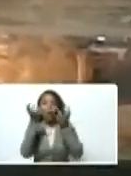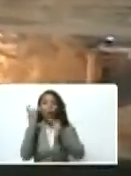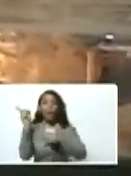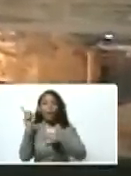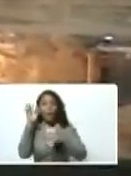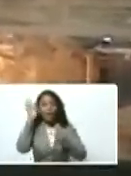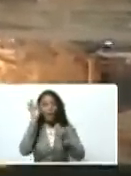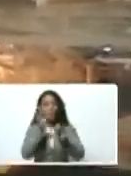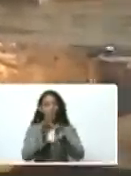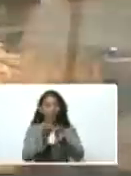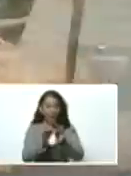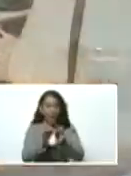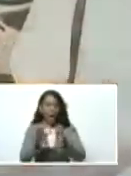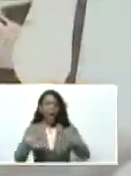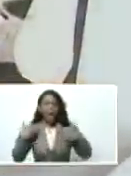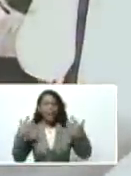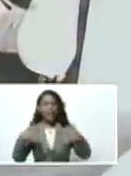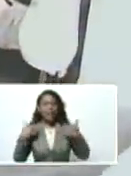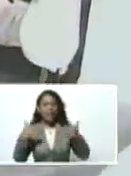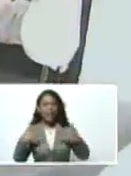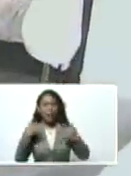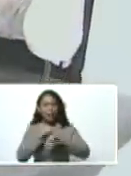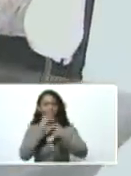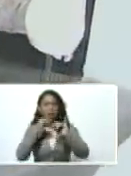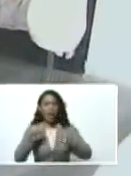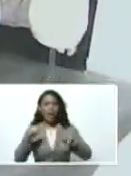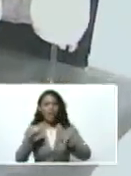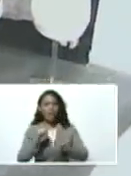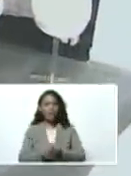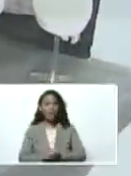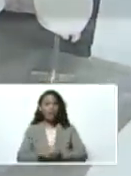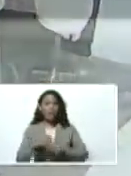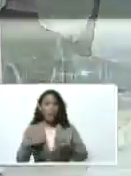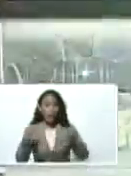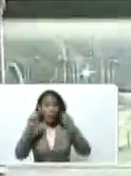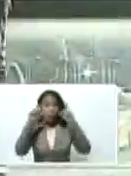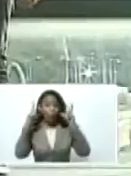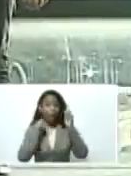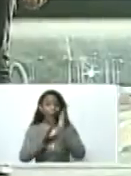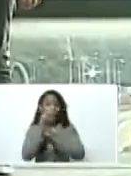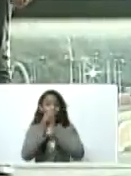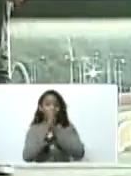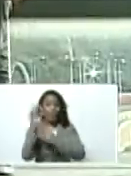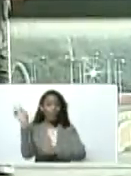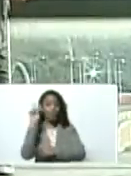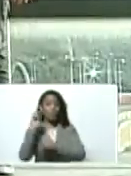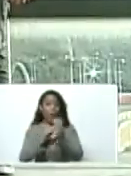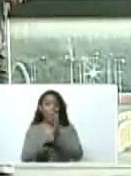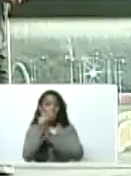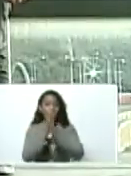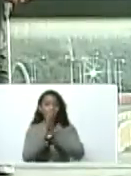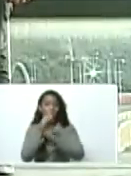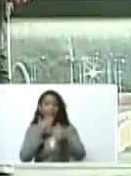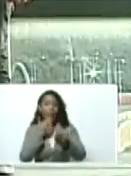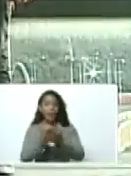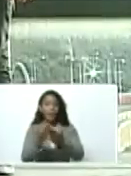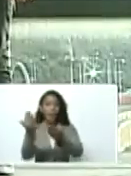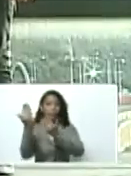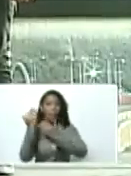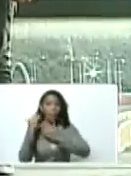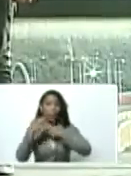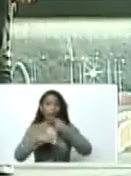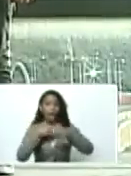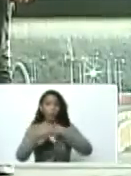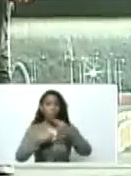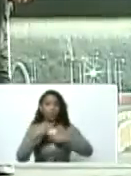de alegría, de entusiasmo, presidente. Y La Guaira emprende, Venezuela emprende, gracias al apoyo de la